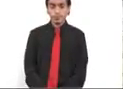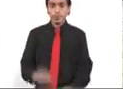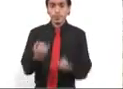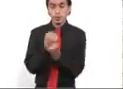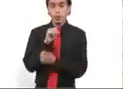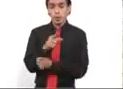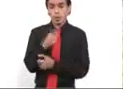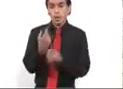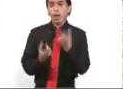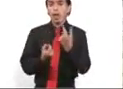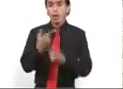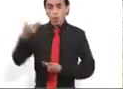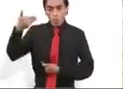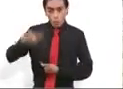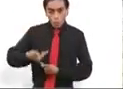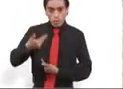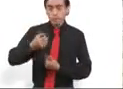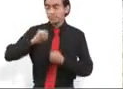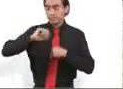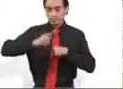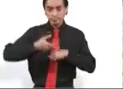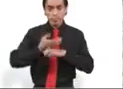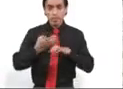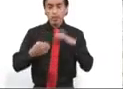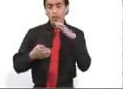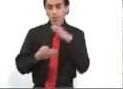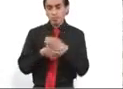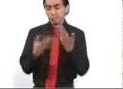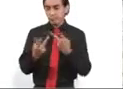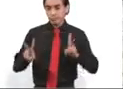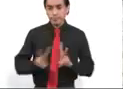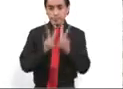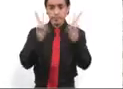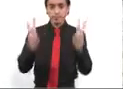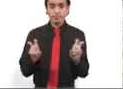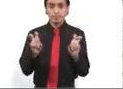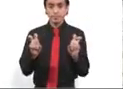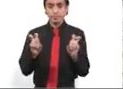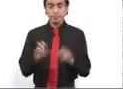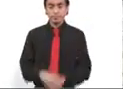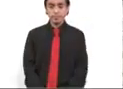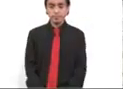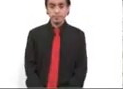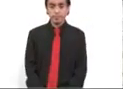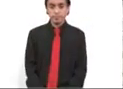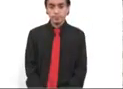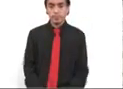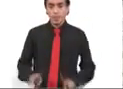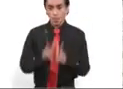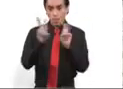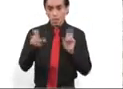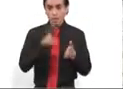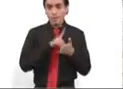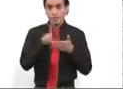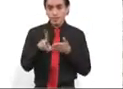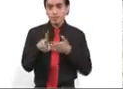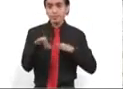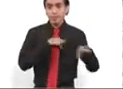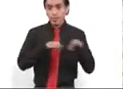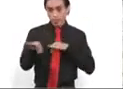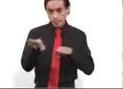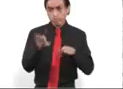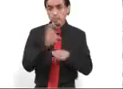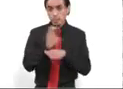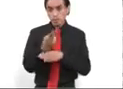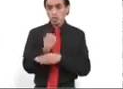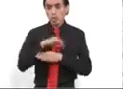pues algunas solicitudes que ellos tienen relacionadas con los derechos laborales, donde hemos estado